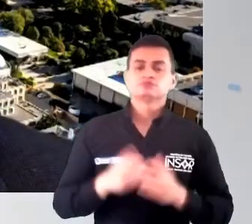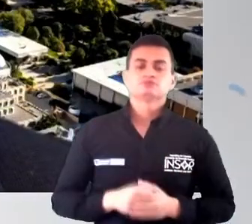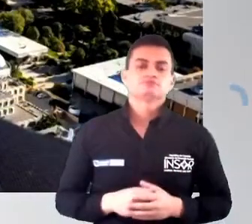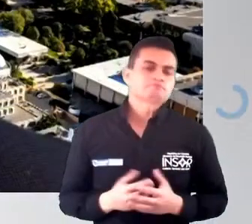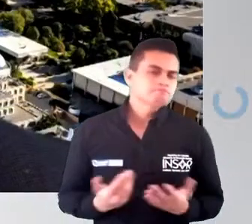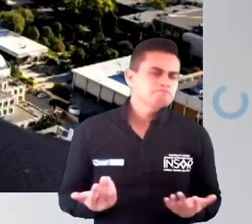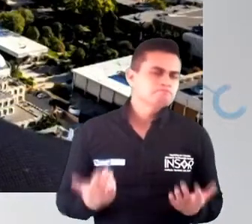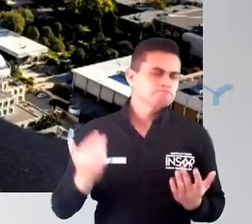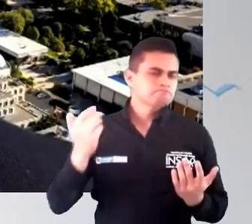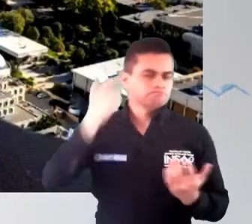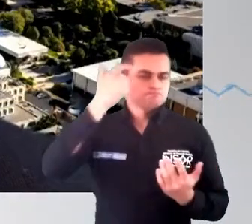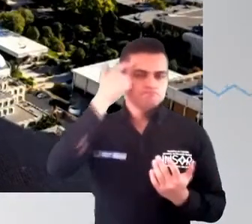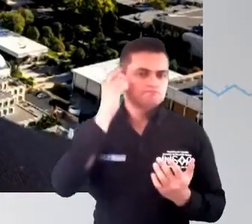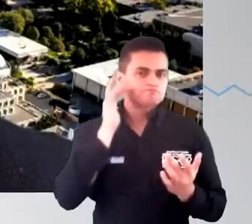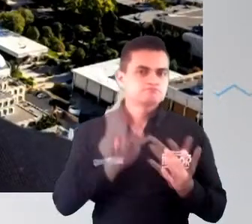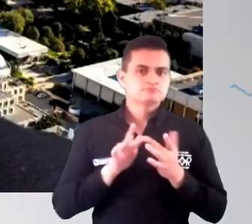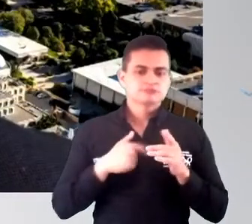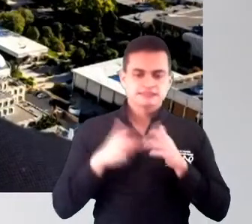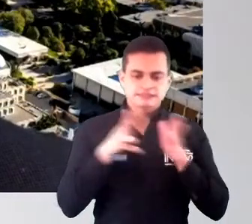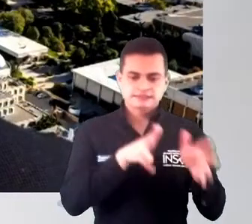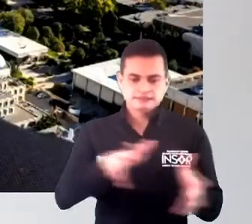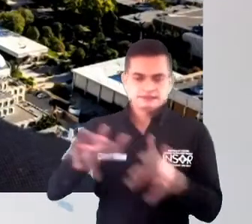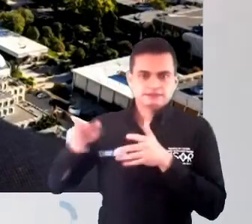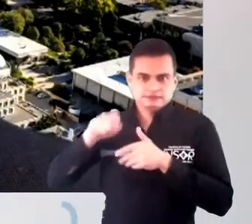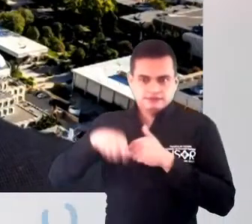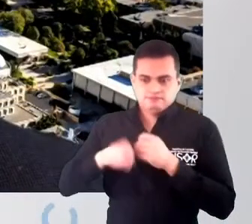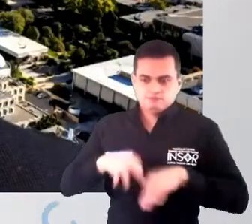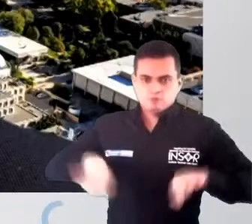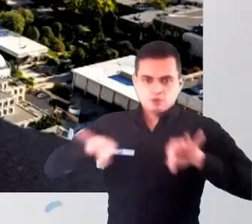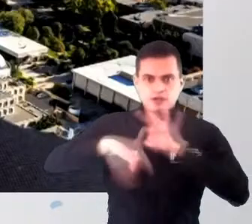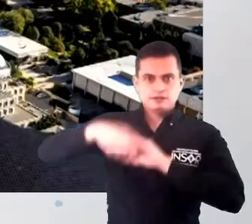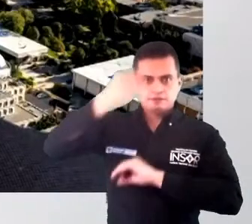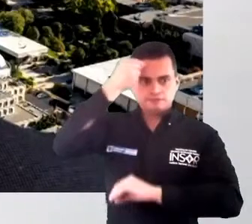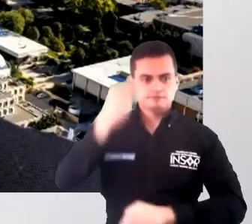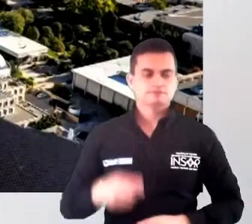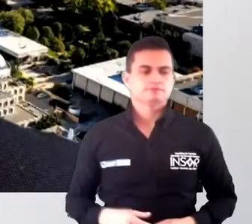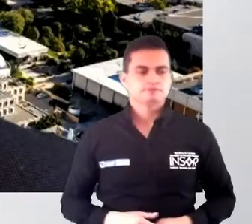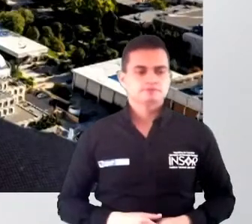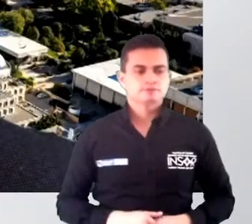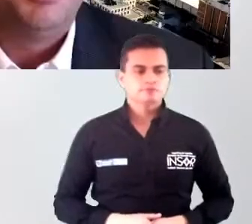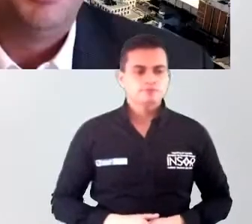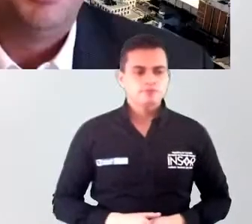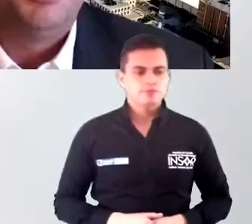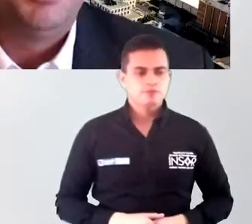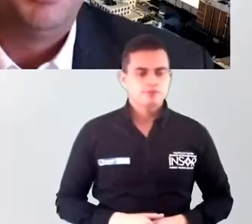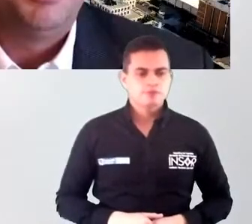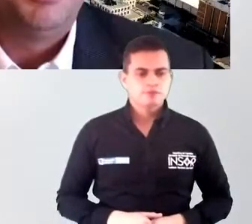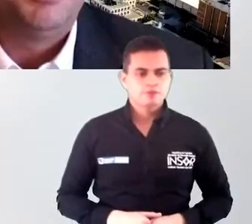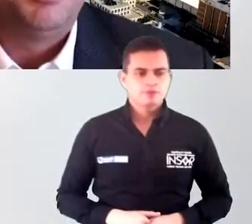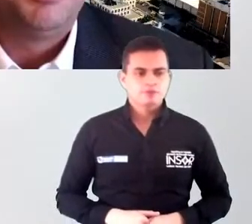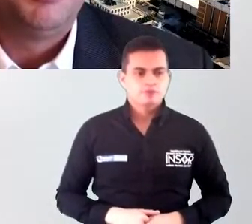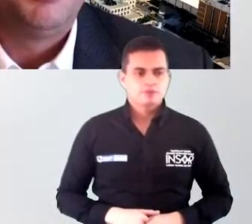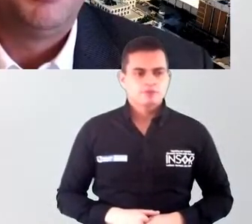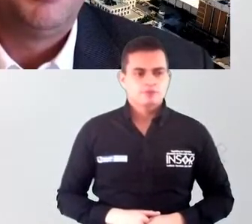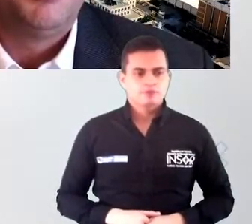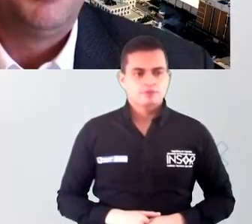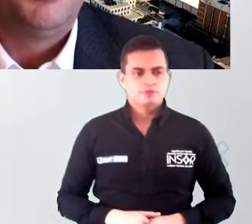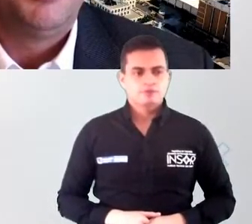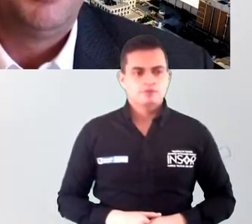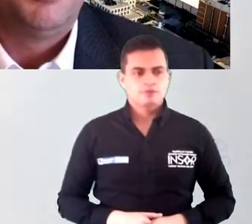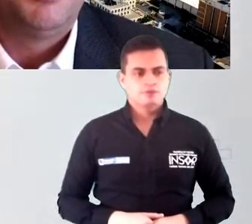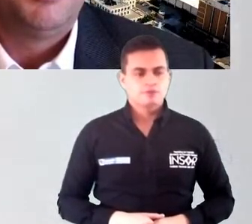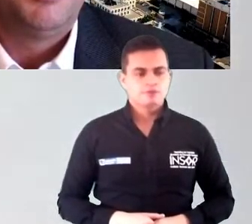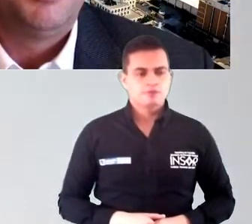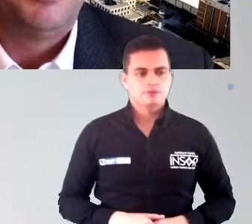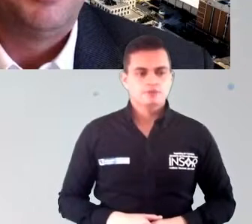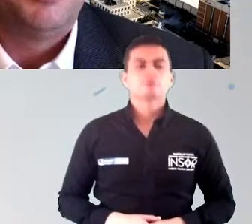forma que enseñamos. Genial. Eso viene muy bien alrededor de lo que son las otras preguntas